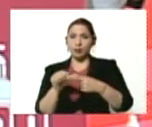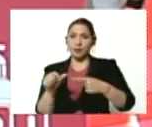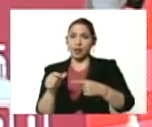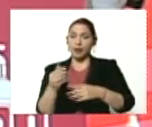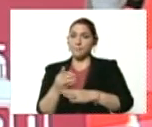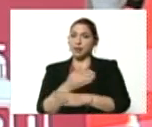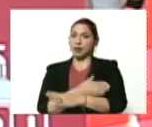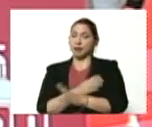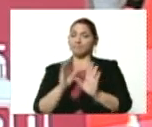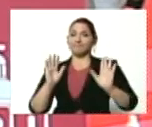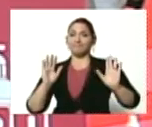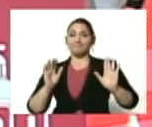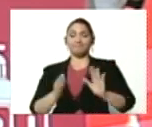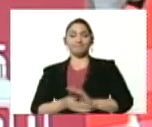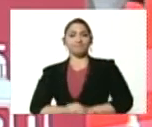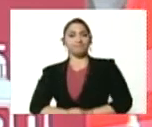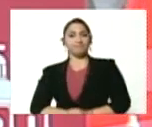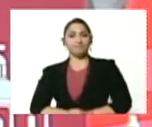pasada.